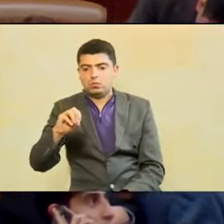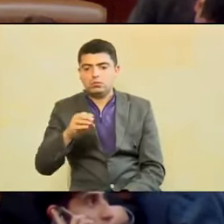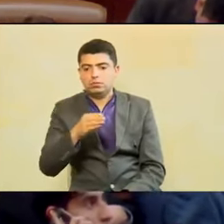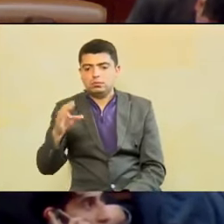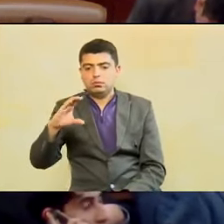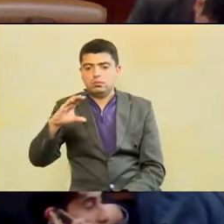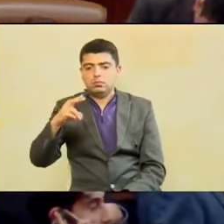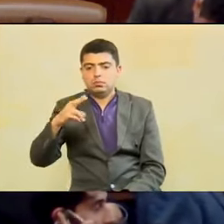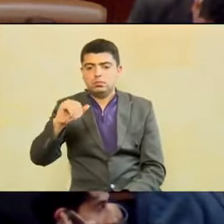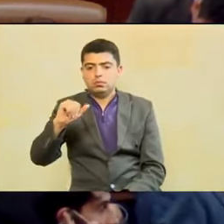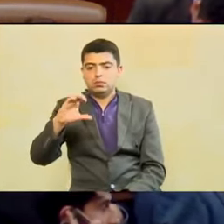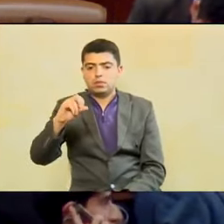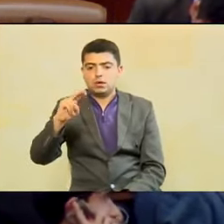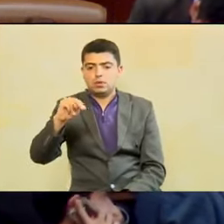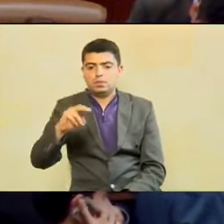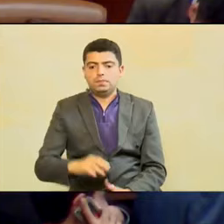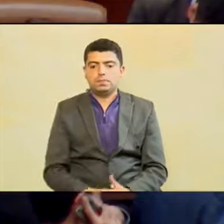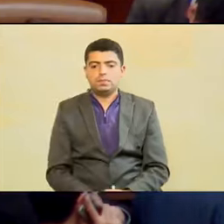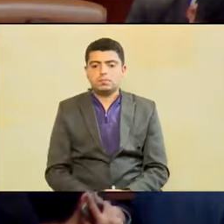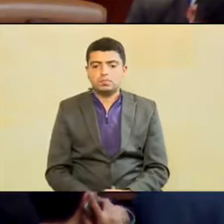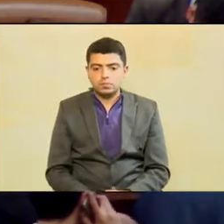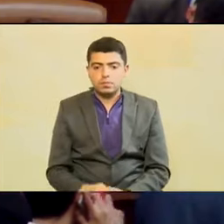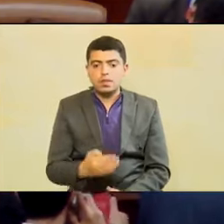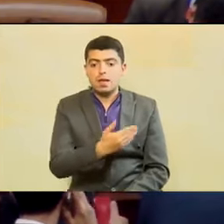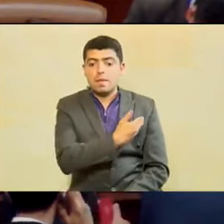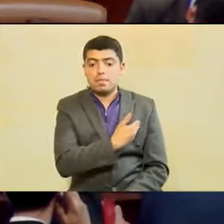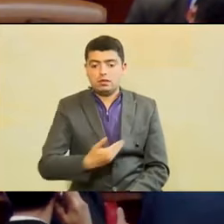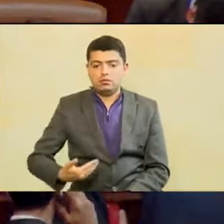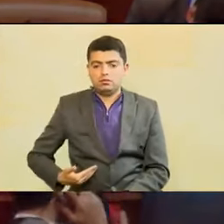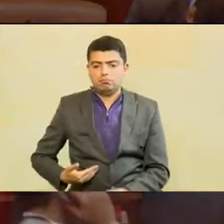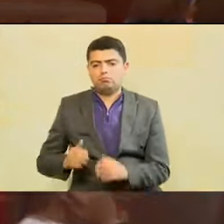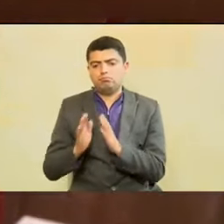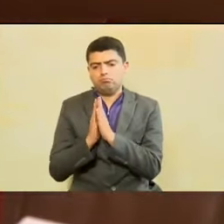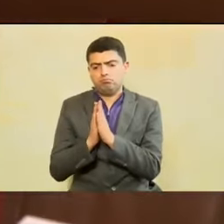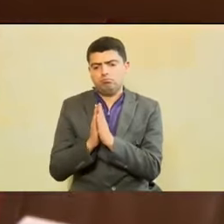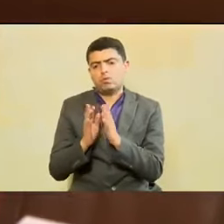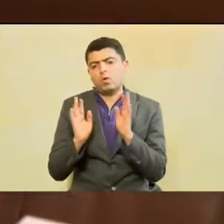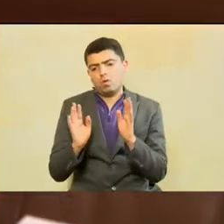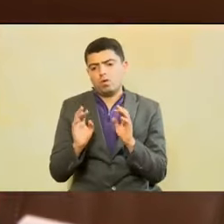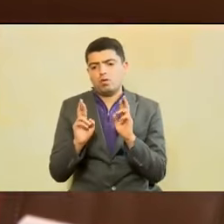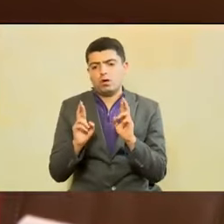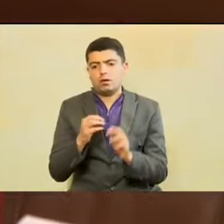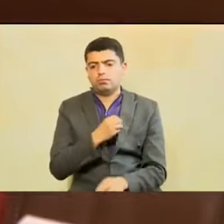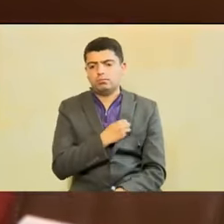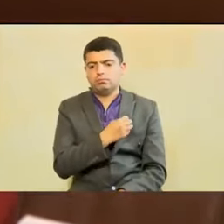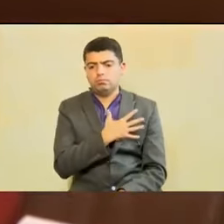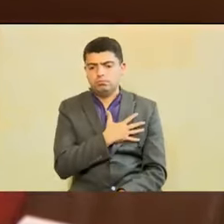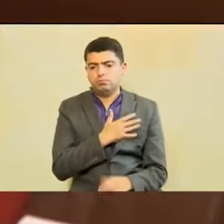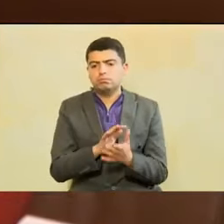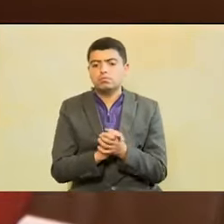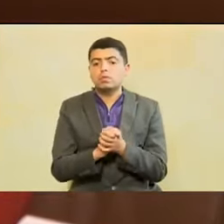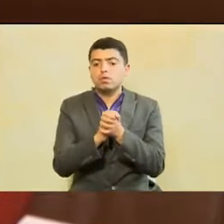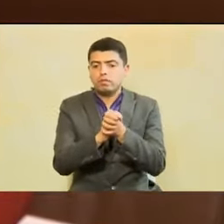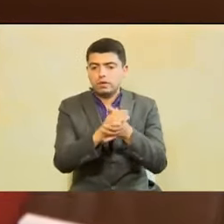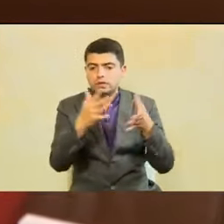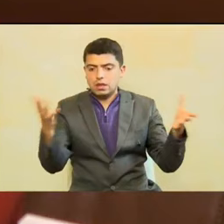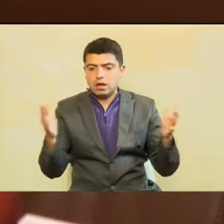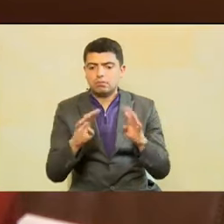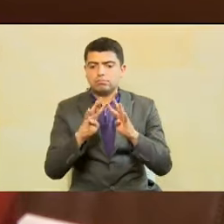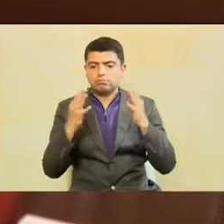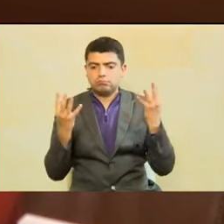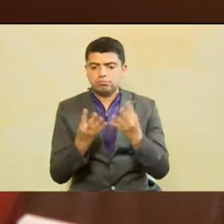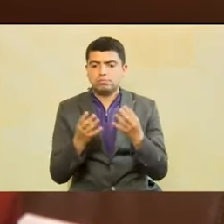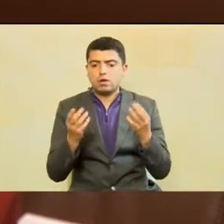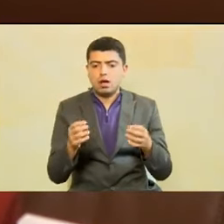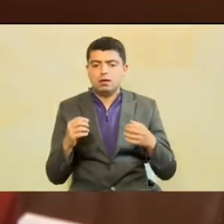Chacón presidenta que sea esta la oportunidad de felicitarla y felicitar al congreso de la República por